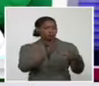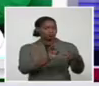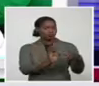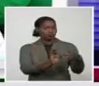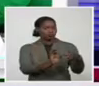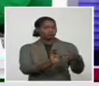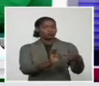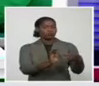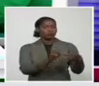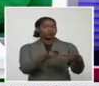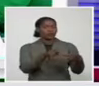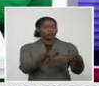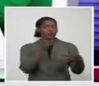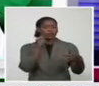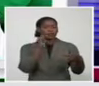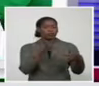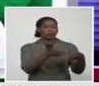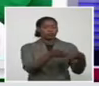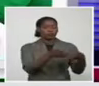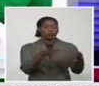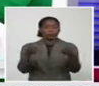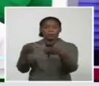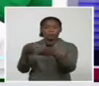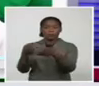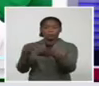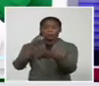sexo masculino con el